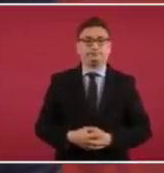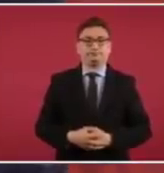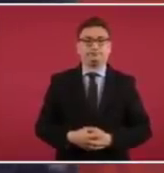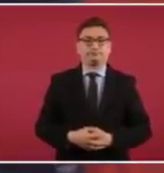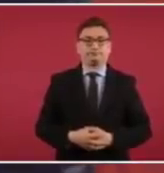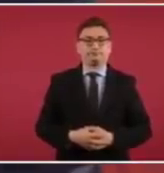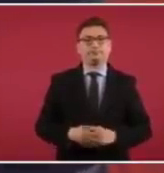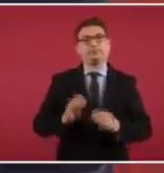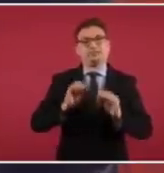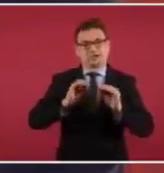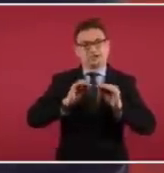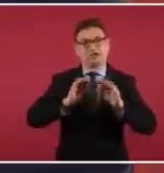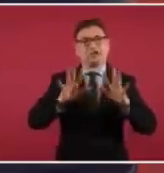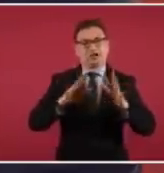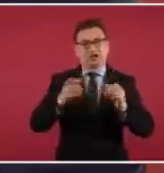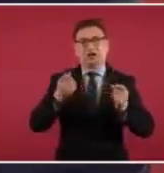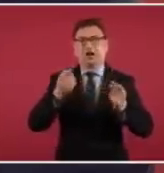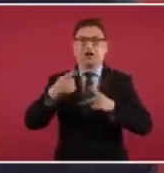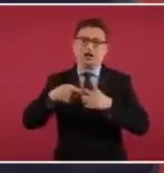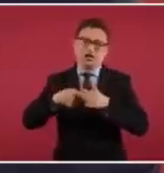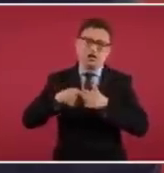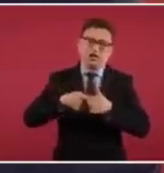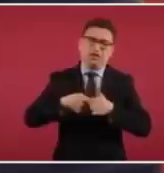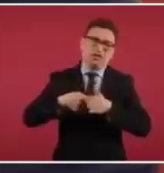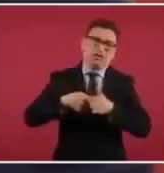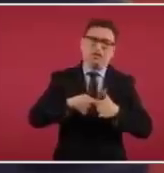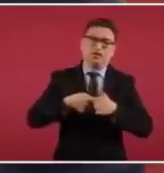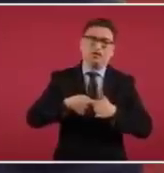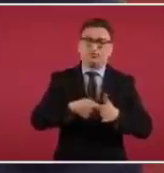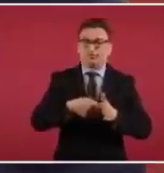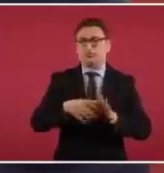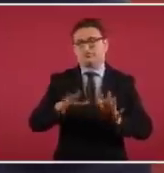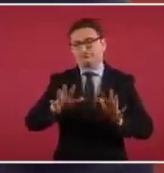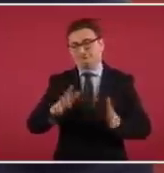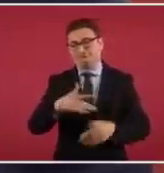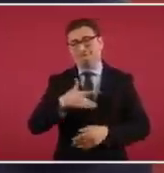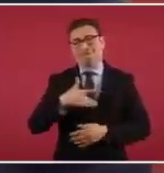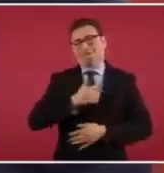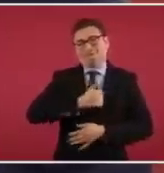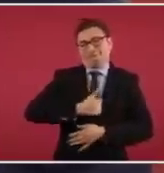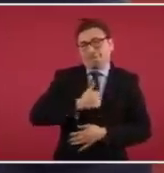hay presiones, lo lamentable